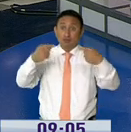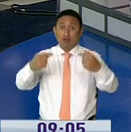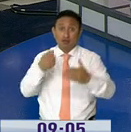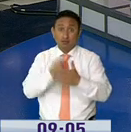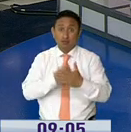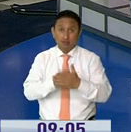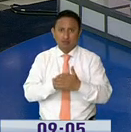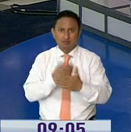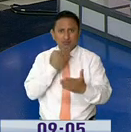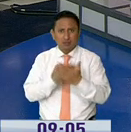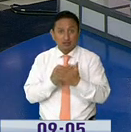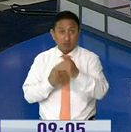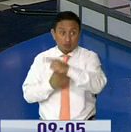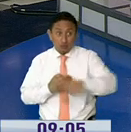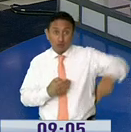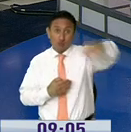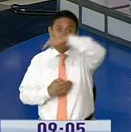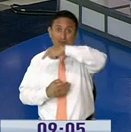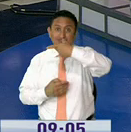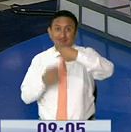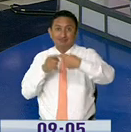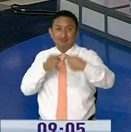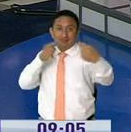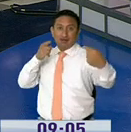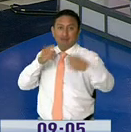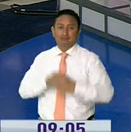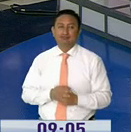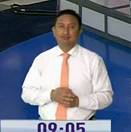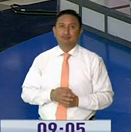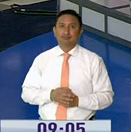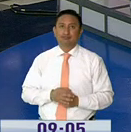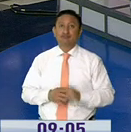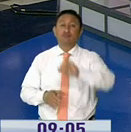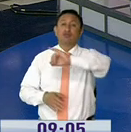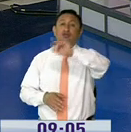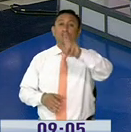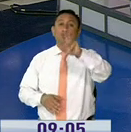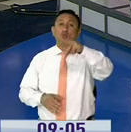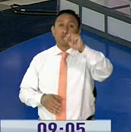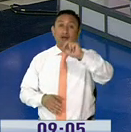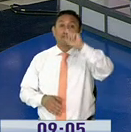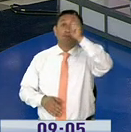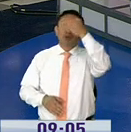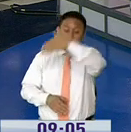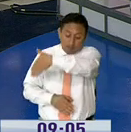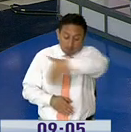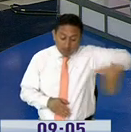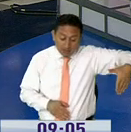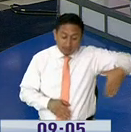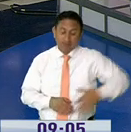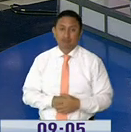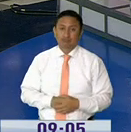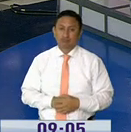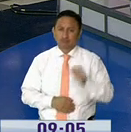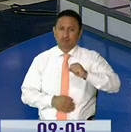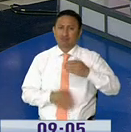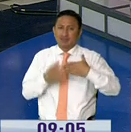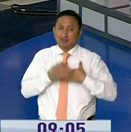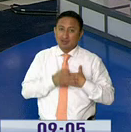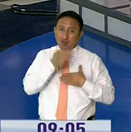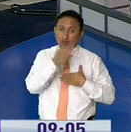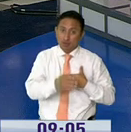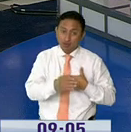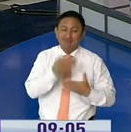lucha, luchando contra este enemigo general. Juan Zapata decía, en primera línea, que es el coronavirus.